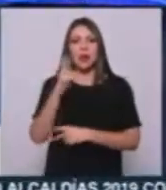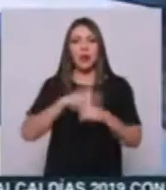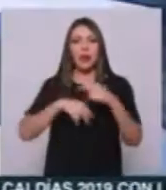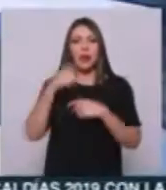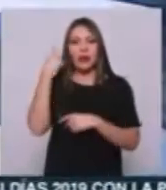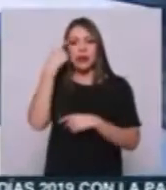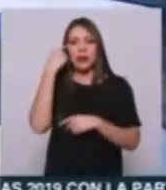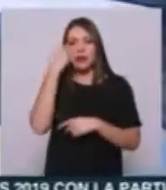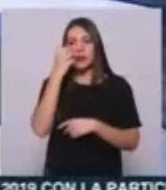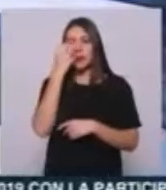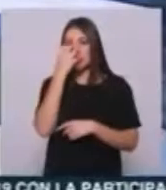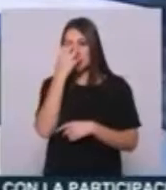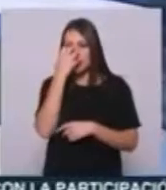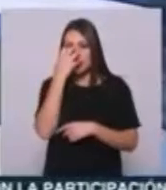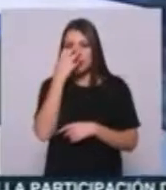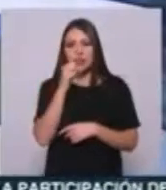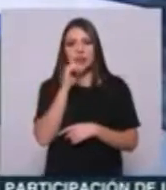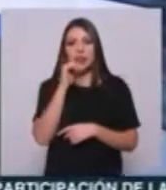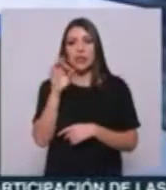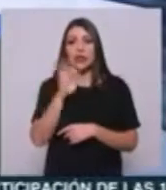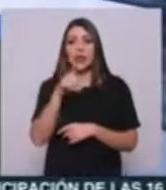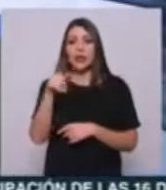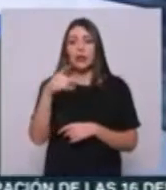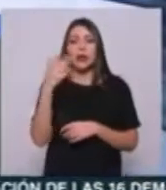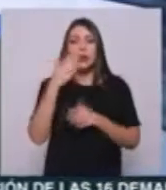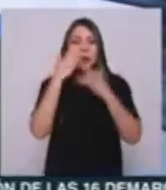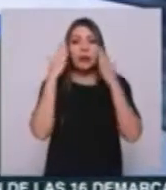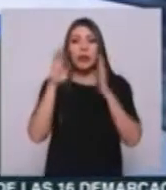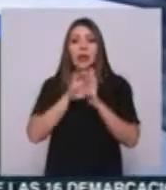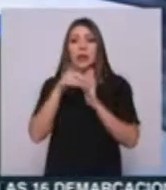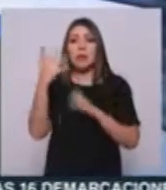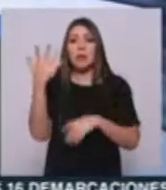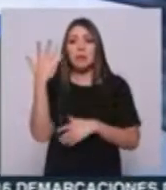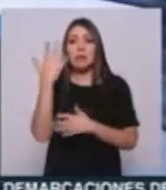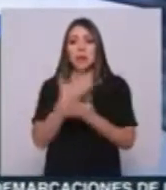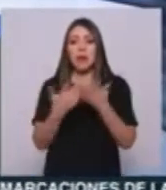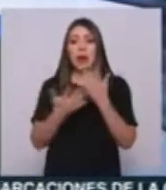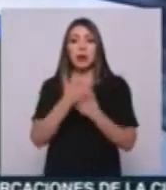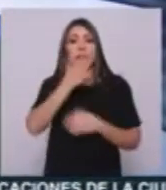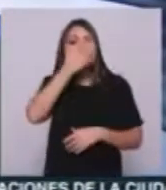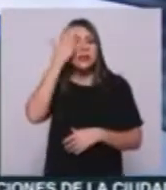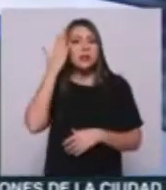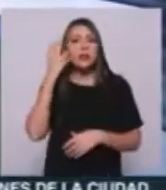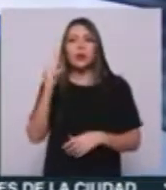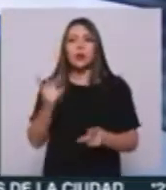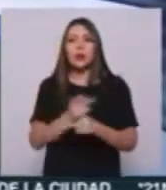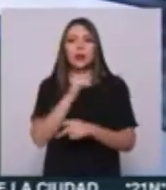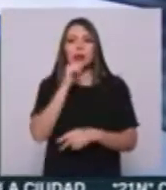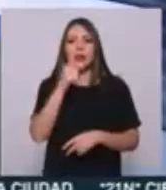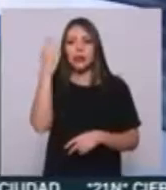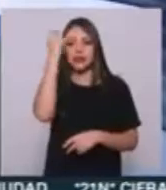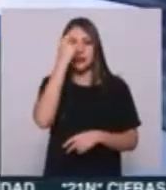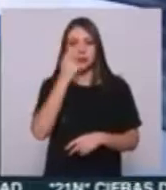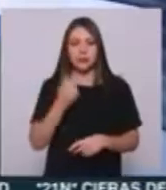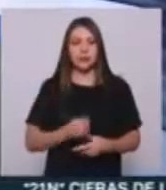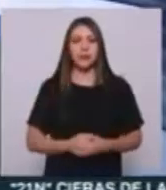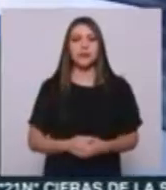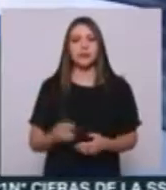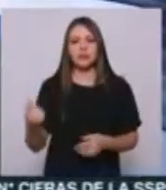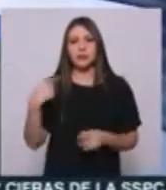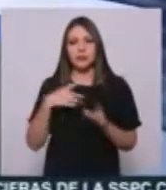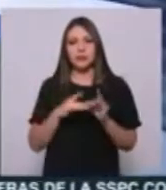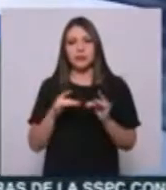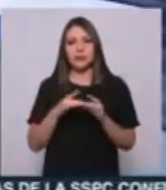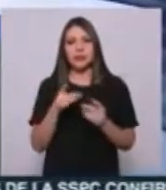mano por nuestra Catrina, no le pasa nada, absolutamente nada al maquillaje. Oye, cuéntanos, Jessica, la